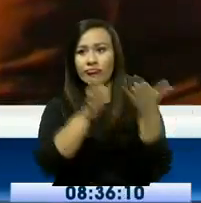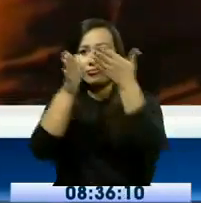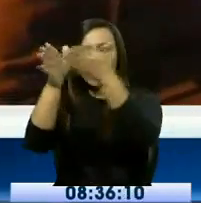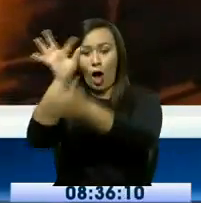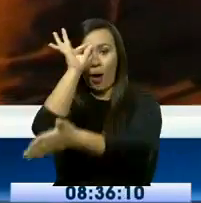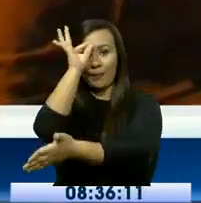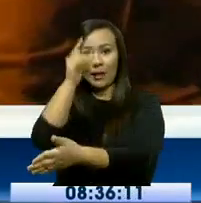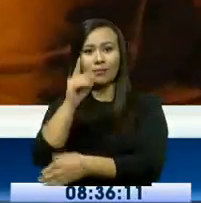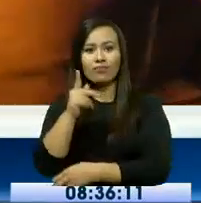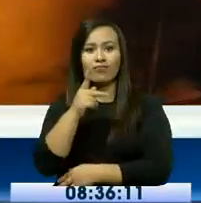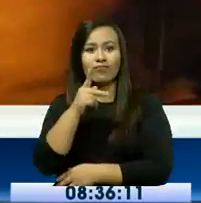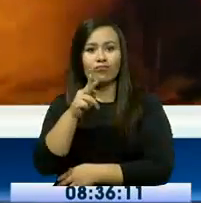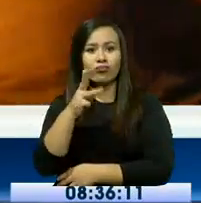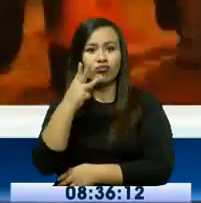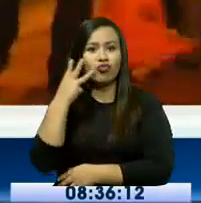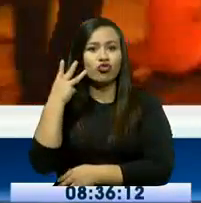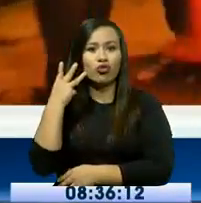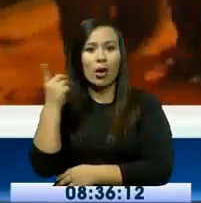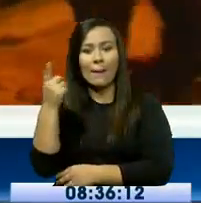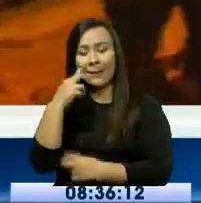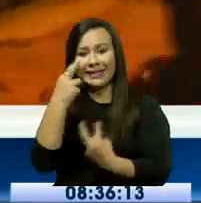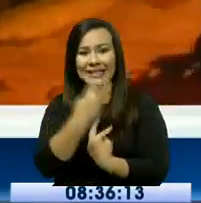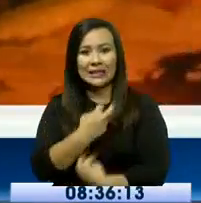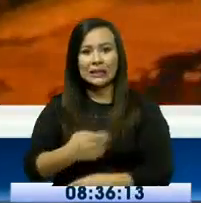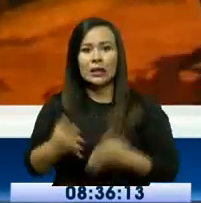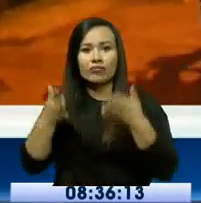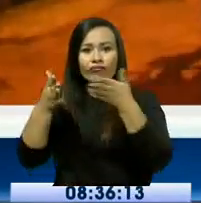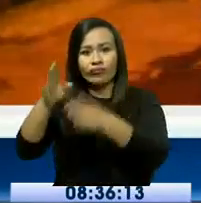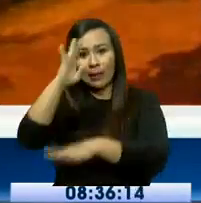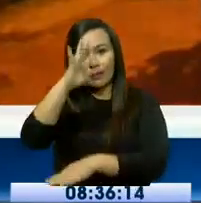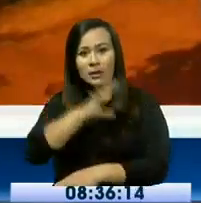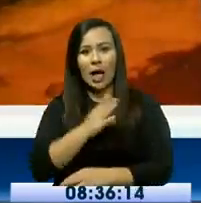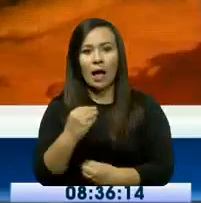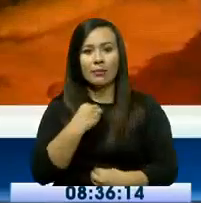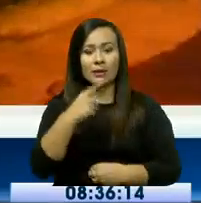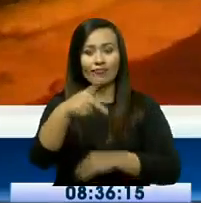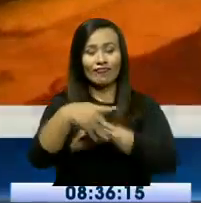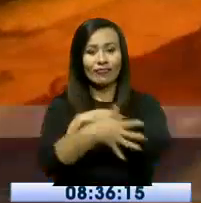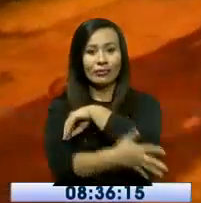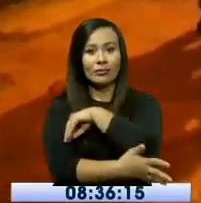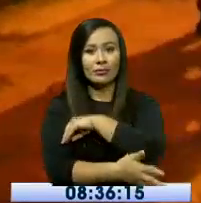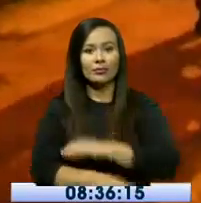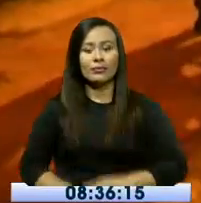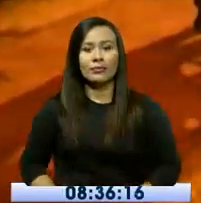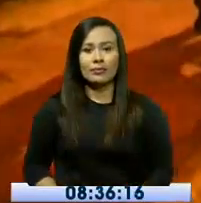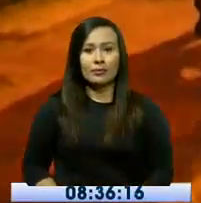practique la necropsia de ley. Desde la provincia de Pastaza, informó Carmita Argoti.